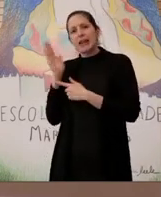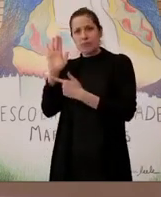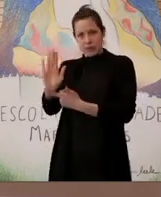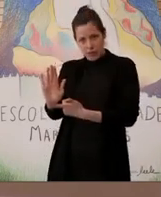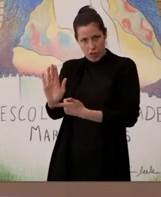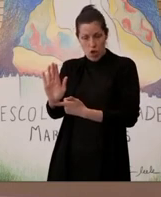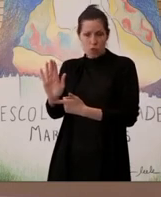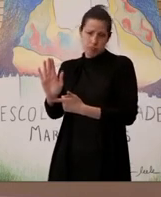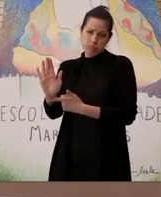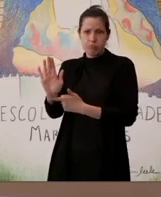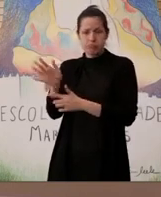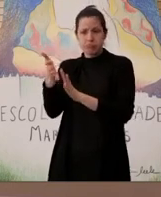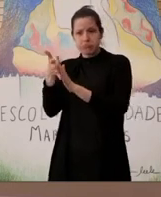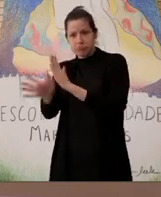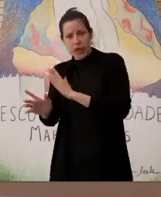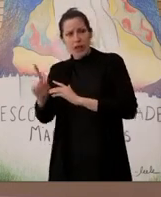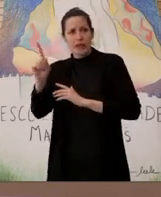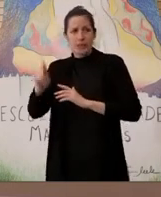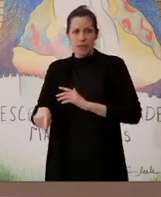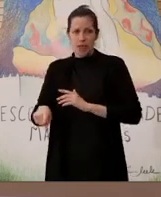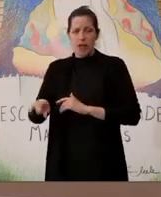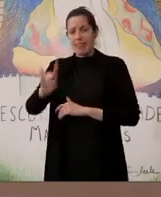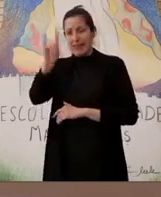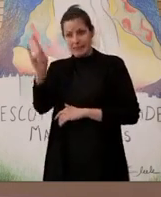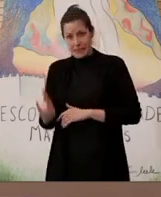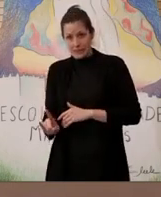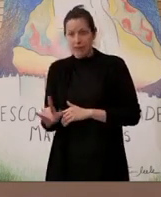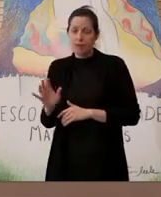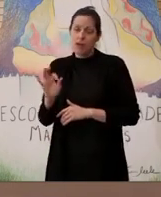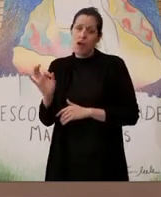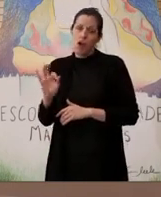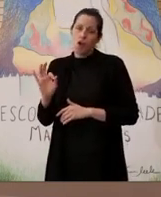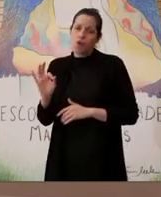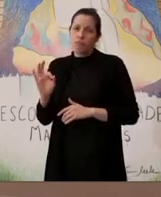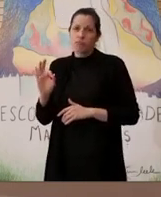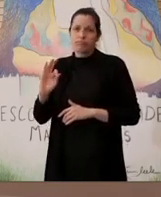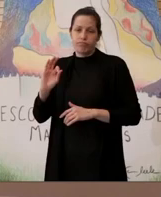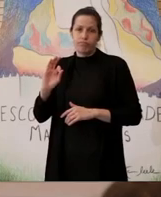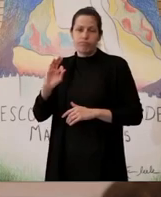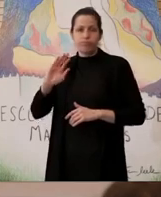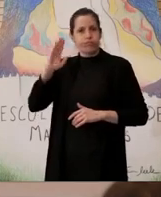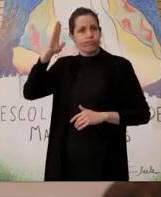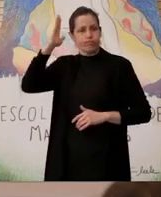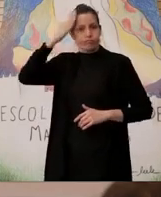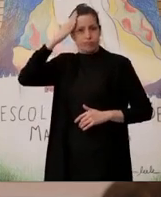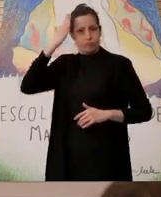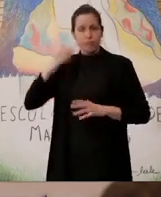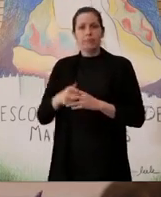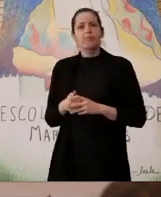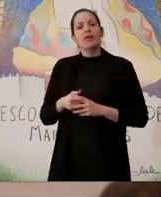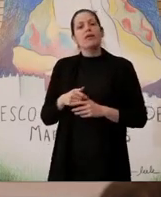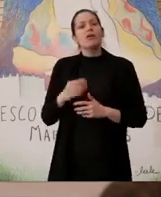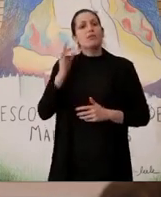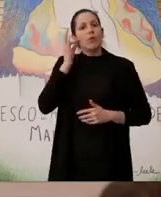para que las cosas cambien y se transformen necesitamos más feministas no que teníamos una idea transformadora que